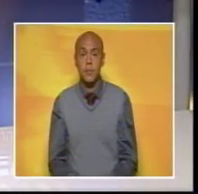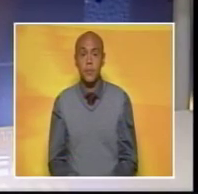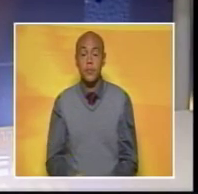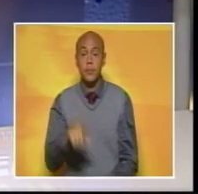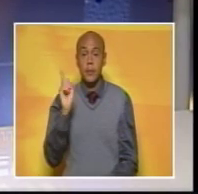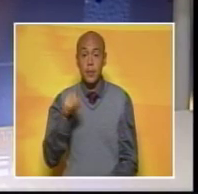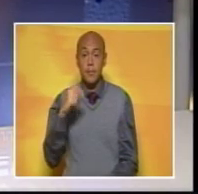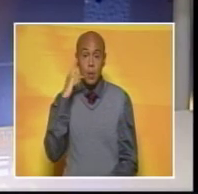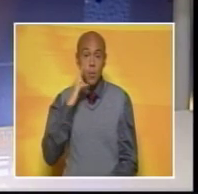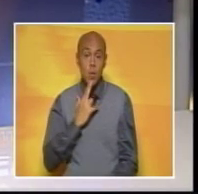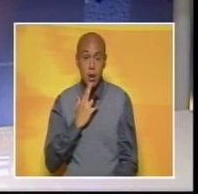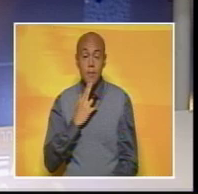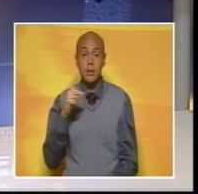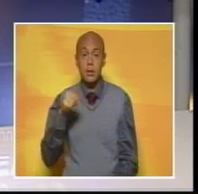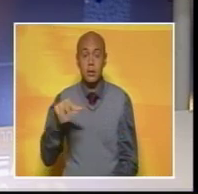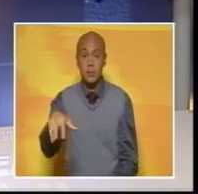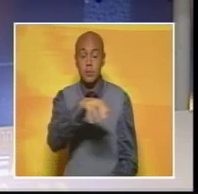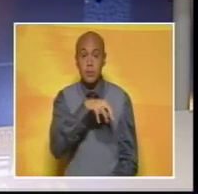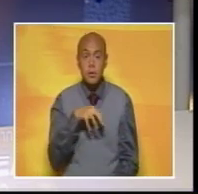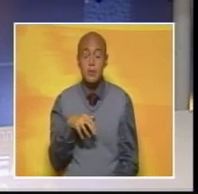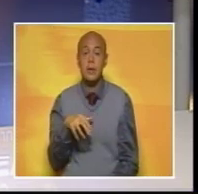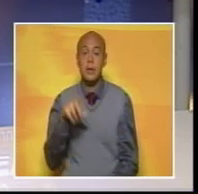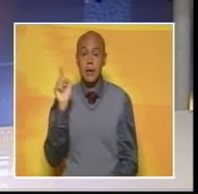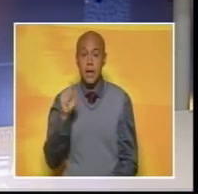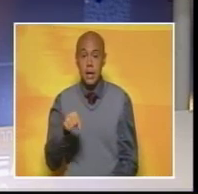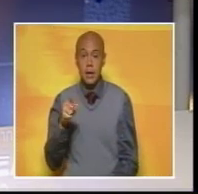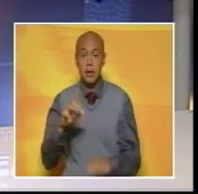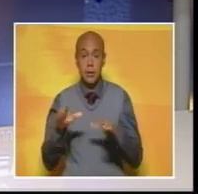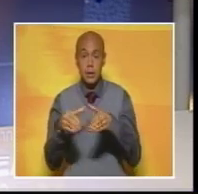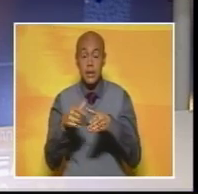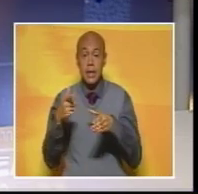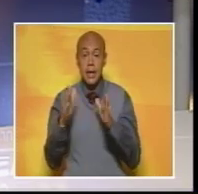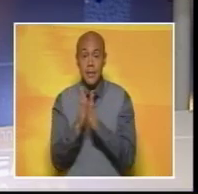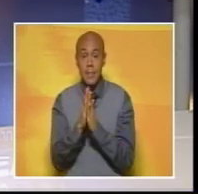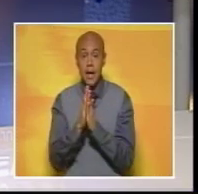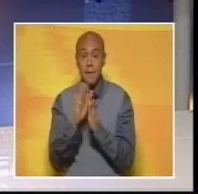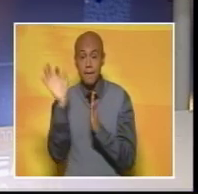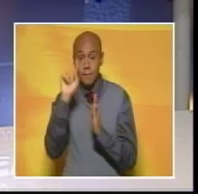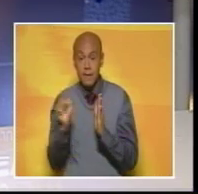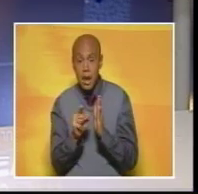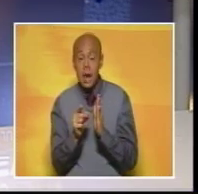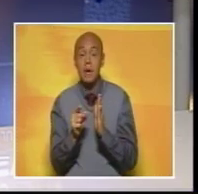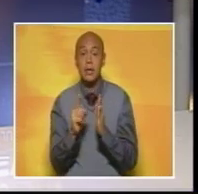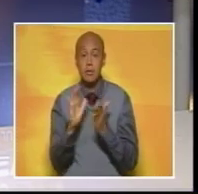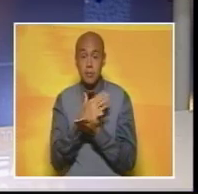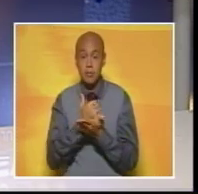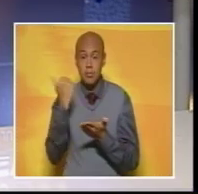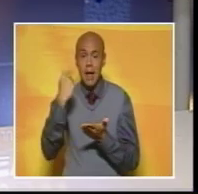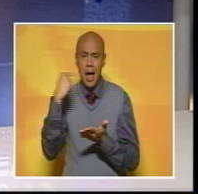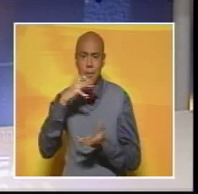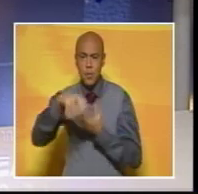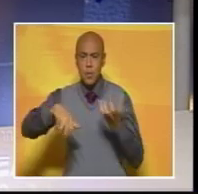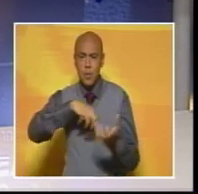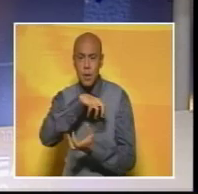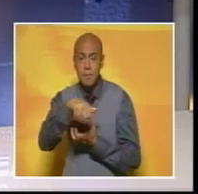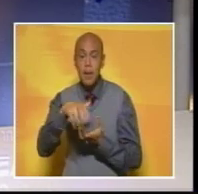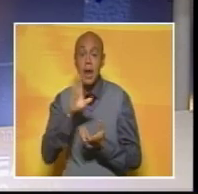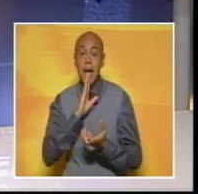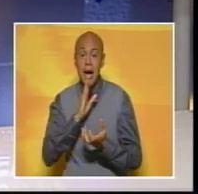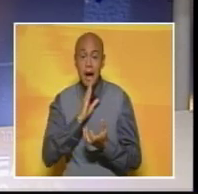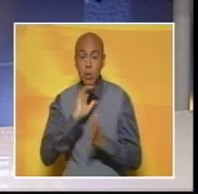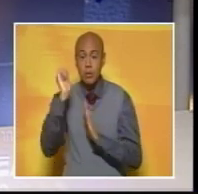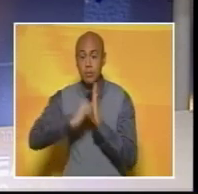En Bolívar, habitantes de diferentes sectores de la Vista al Sol en San Félix denuncian que tienen problemas en cuanto al suministro de servicio de